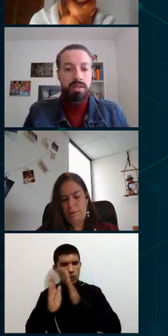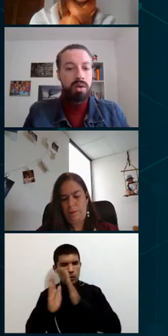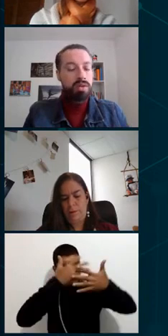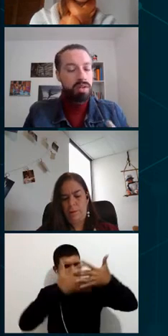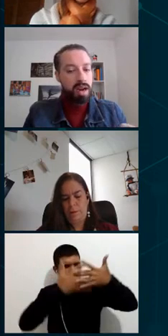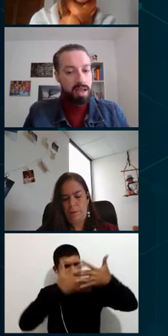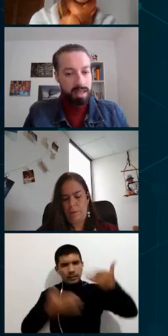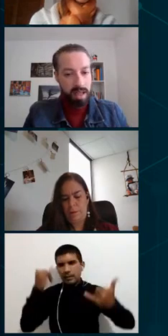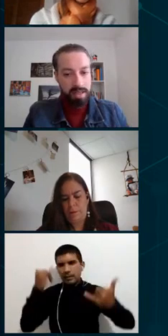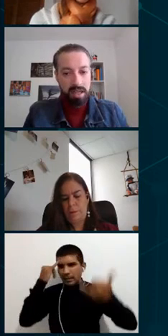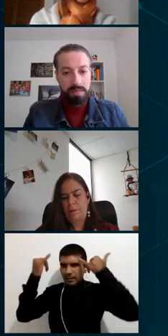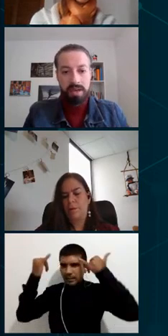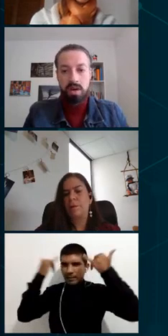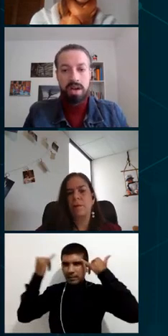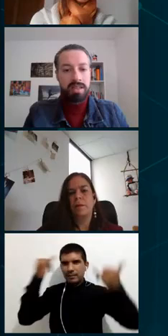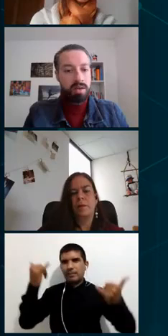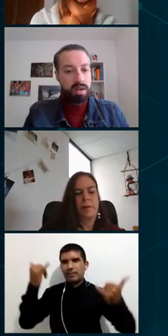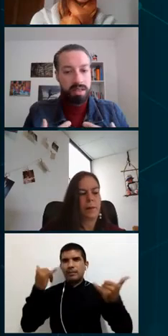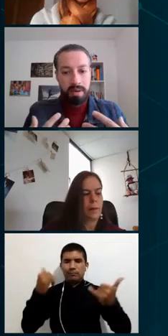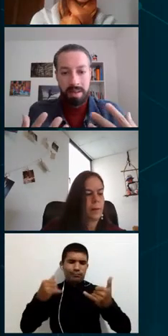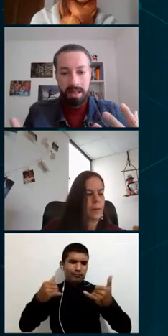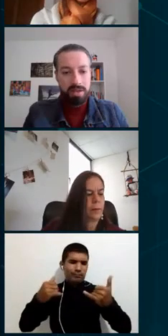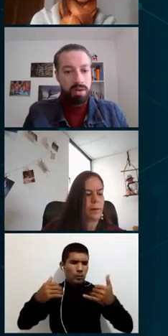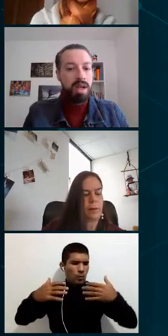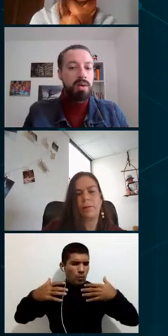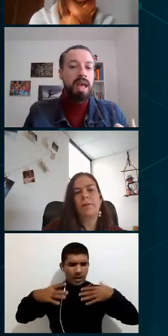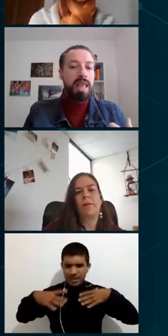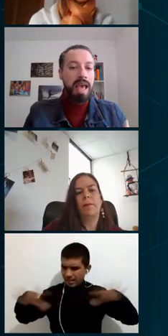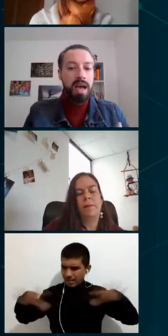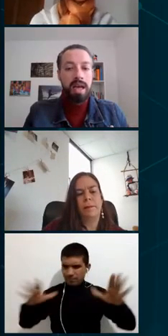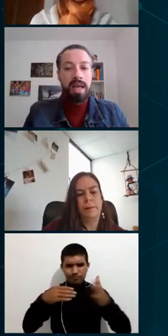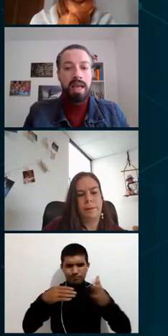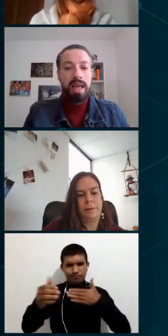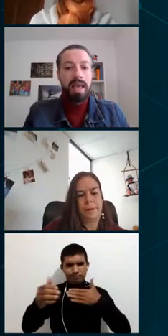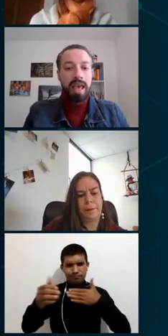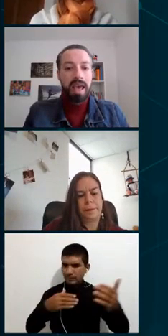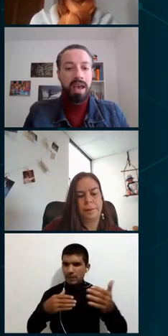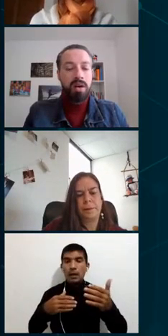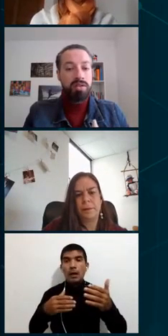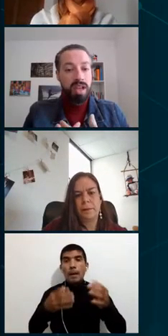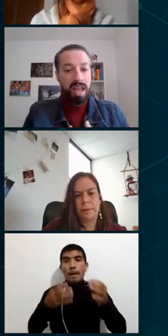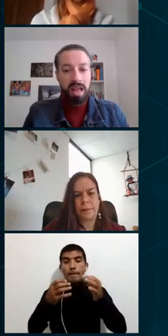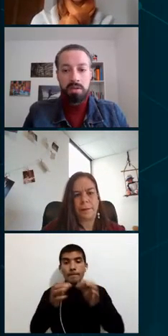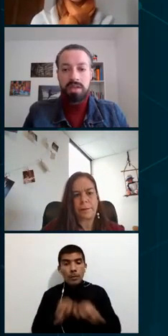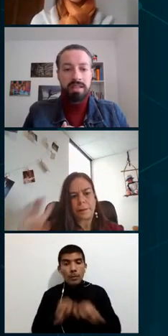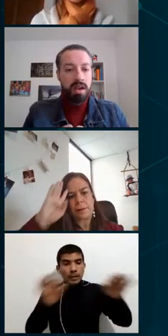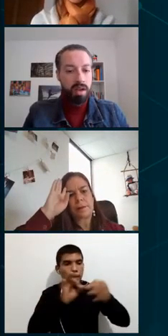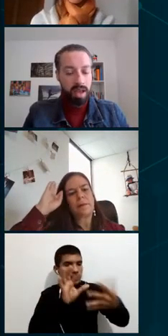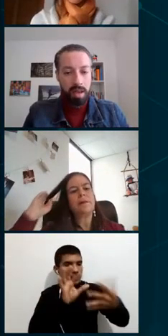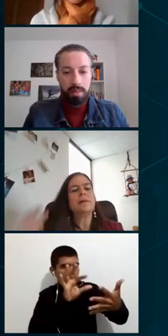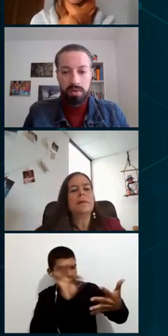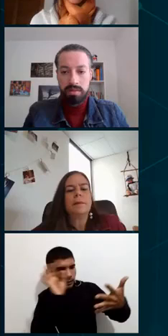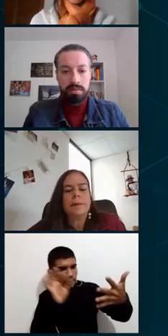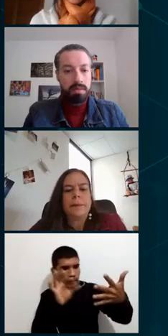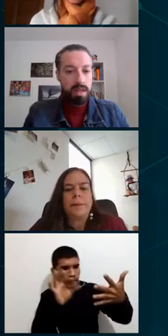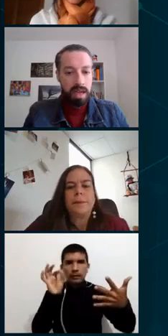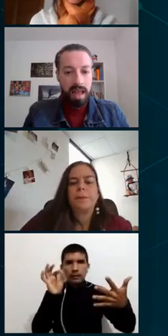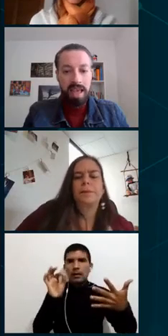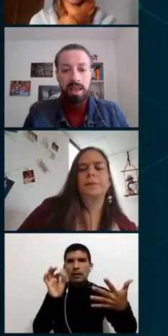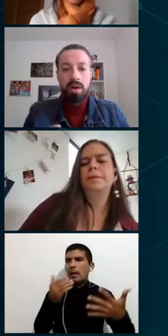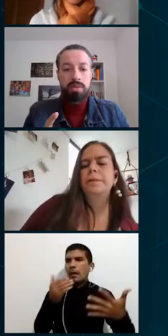es no juzgar las ideas de las personas, sino que simplemente soltar una idea que consideremos desde lo que